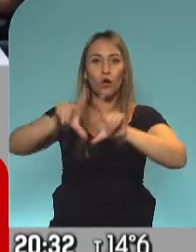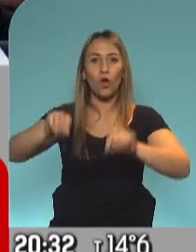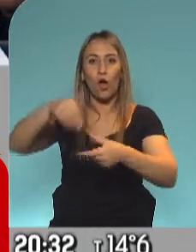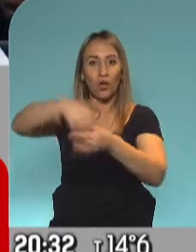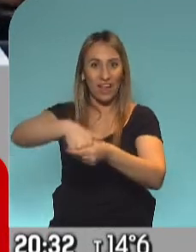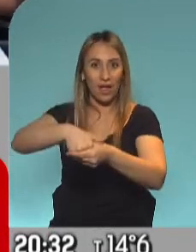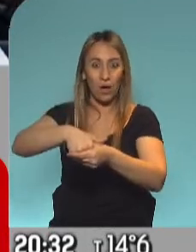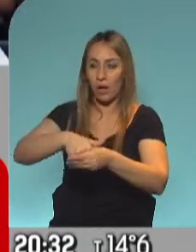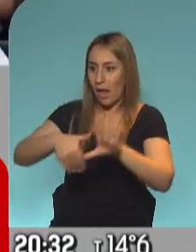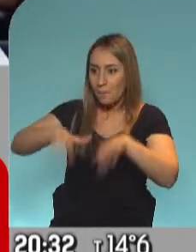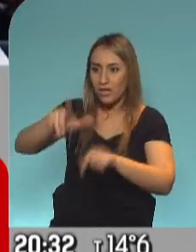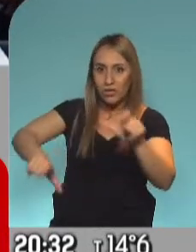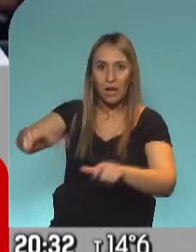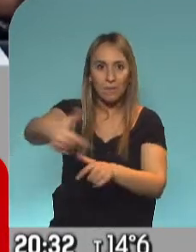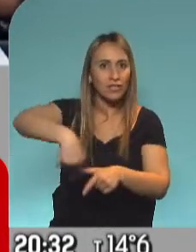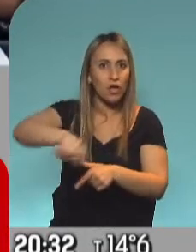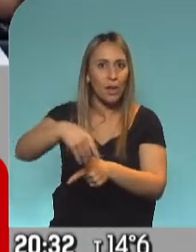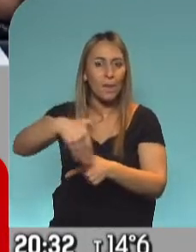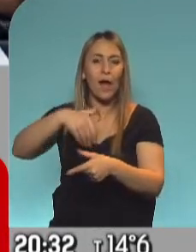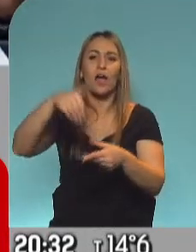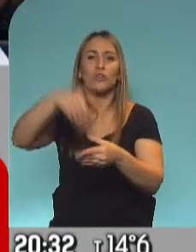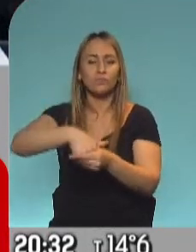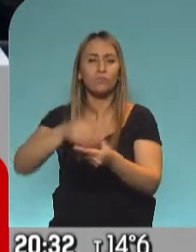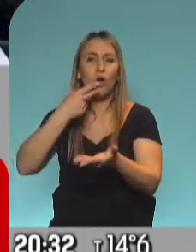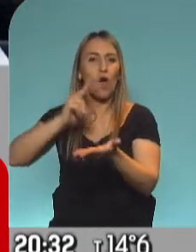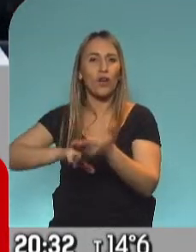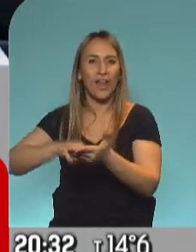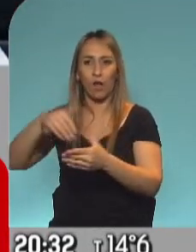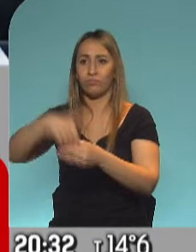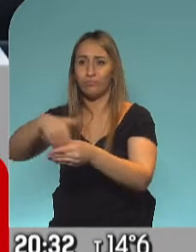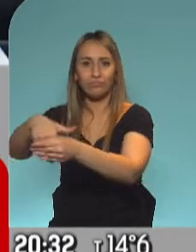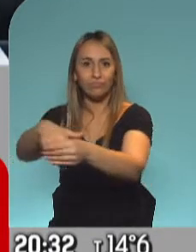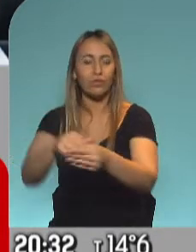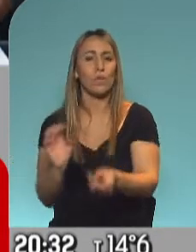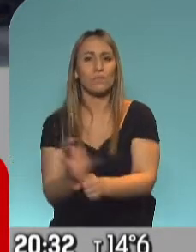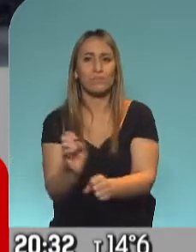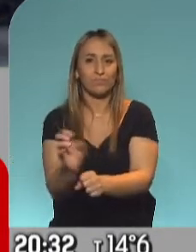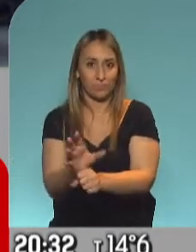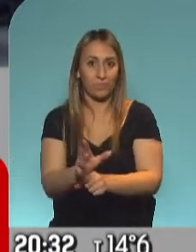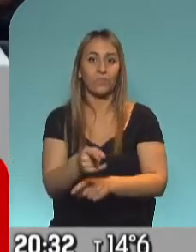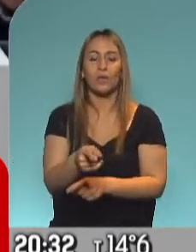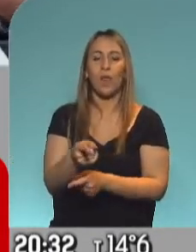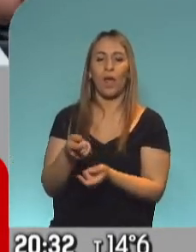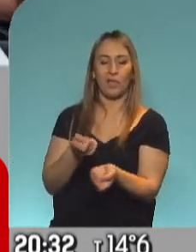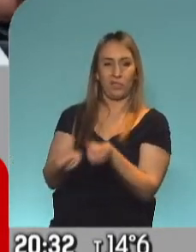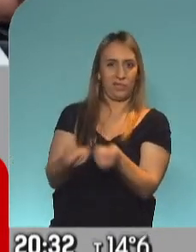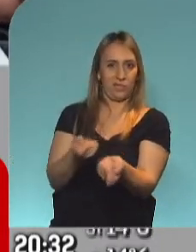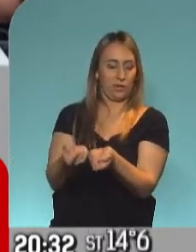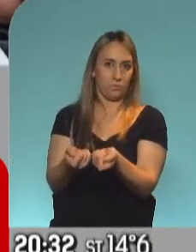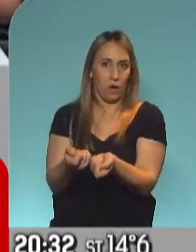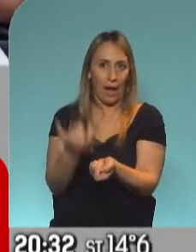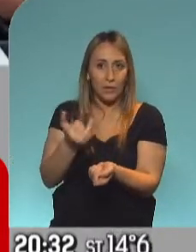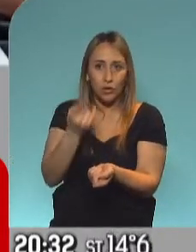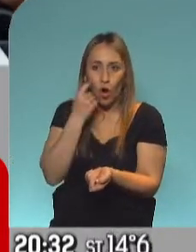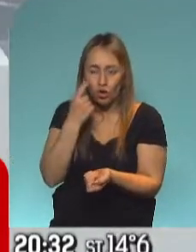gente, pero de ninguna manera podemos hablar de que va a haber una manipulación del voto ni una situación